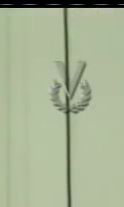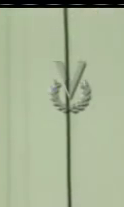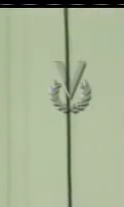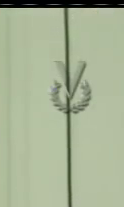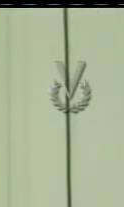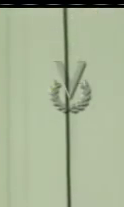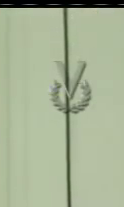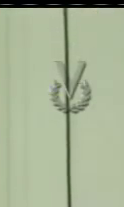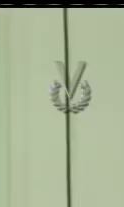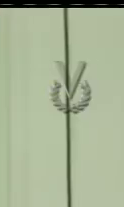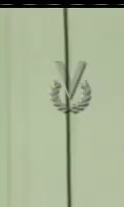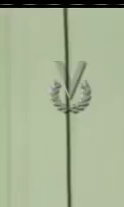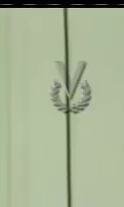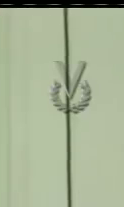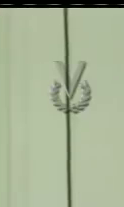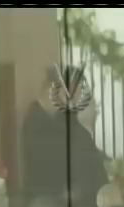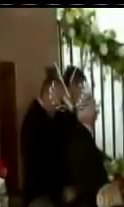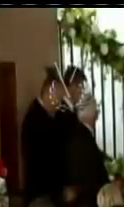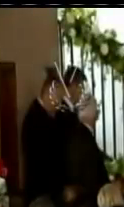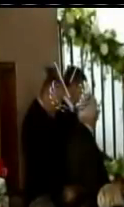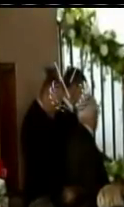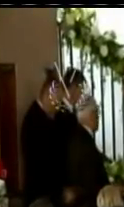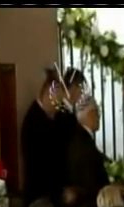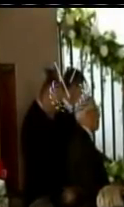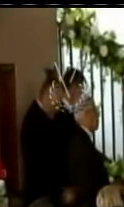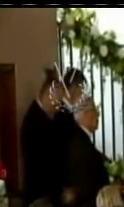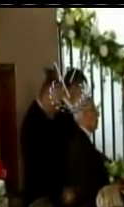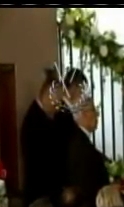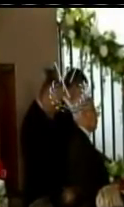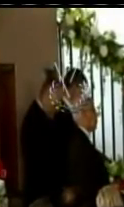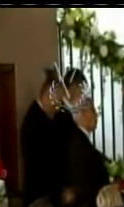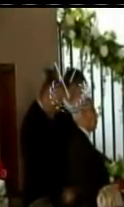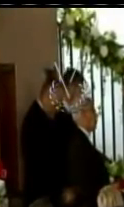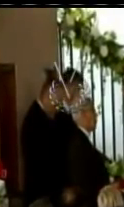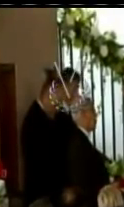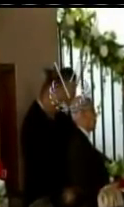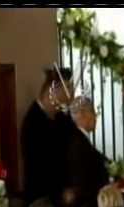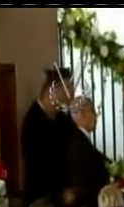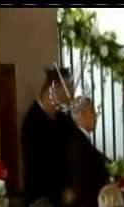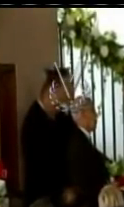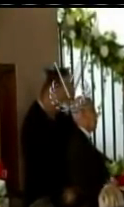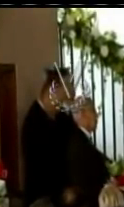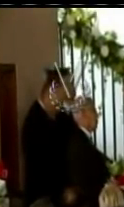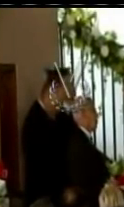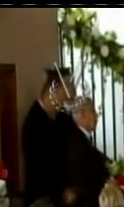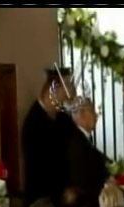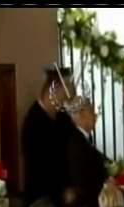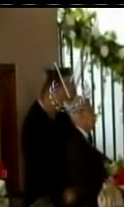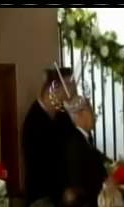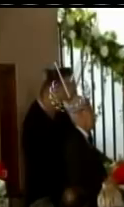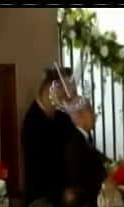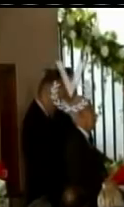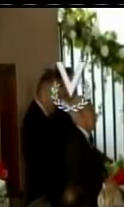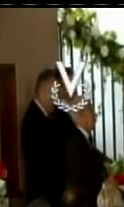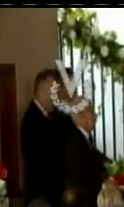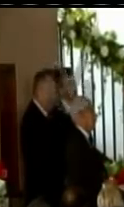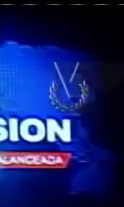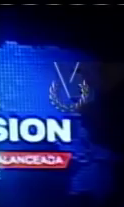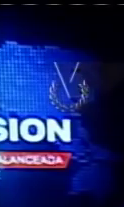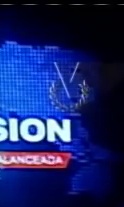pacífica para superar la crisis venezolana con respeto a los derechos humanos y deseando el bien para todos los habitantes del